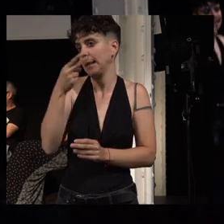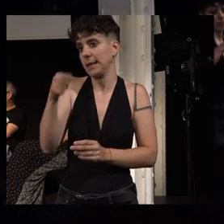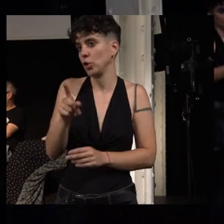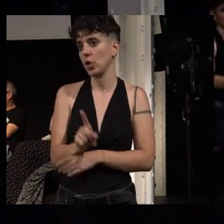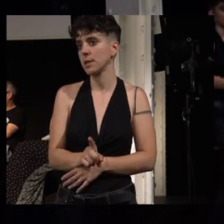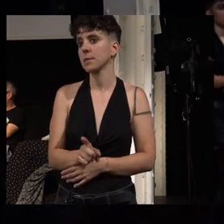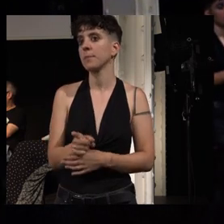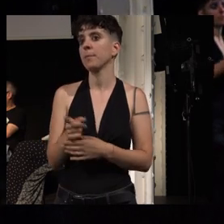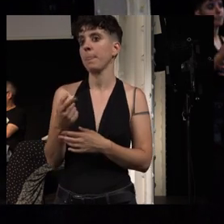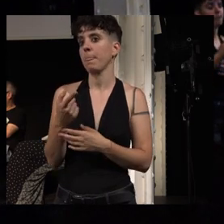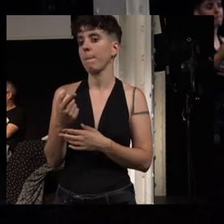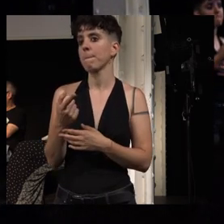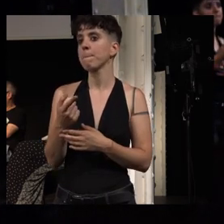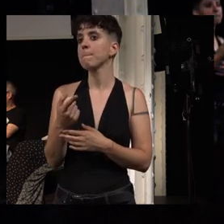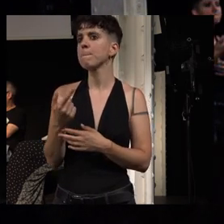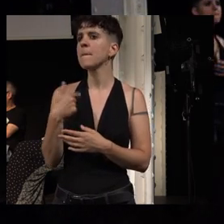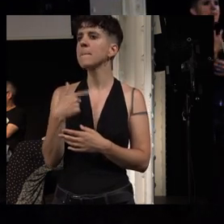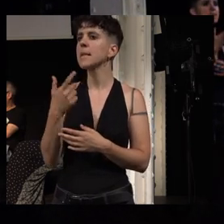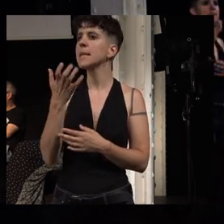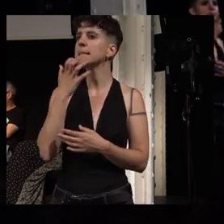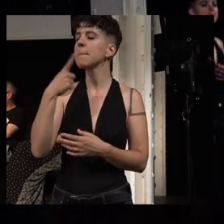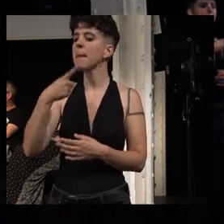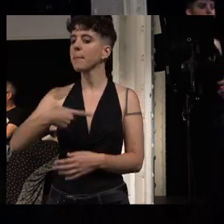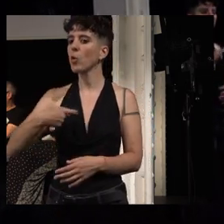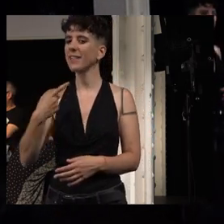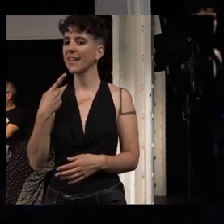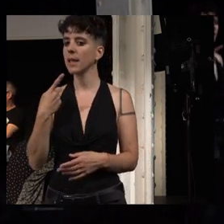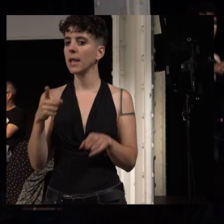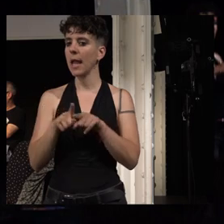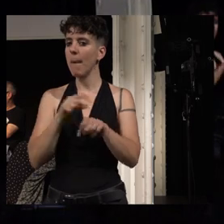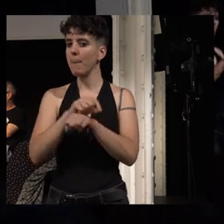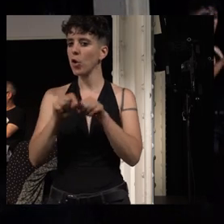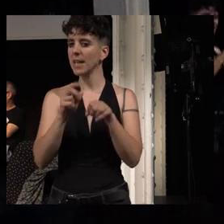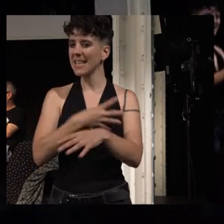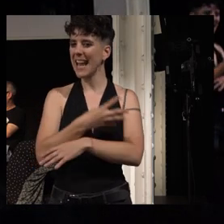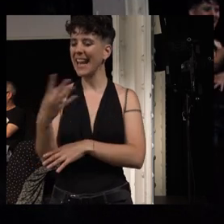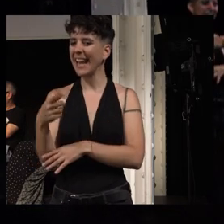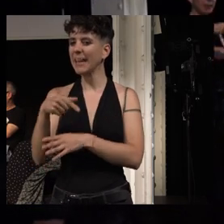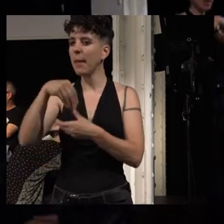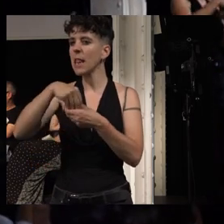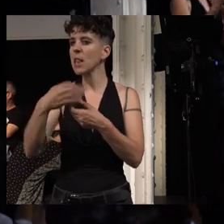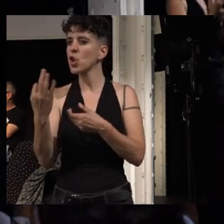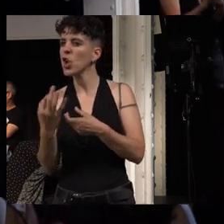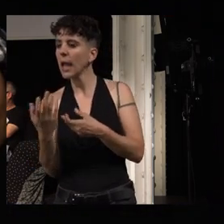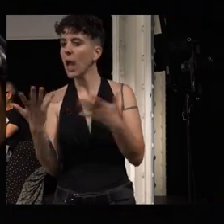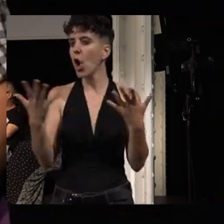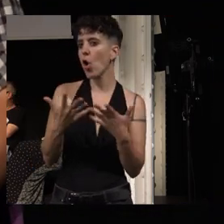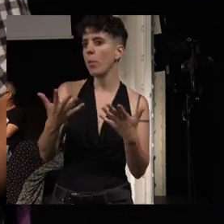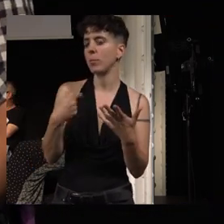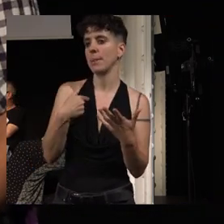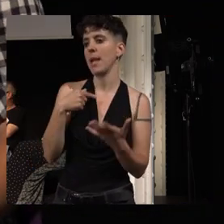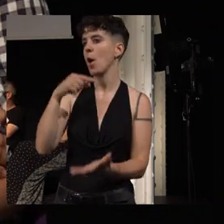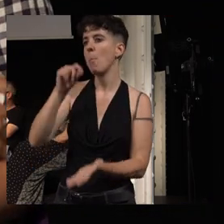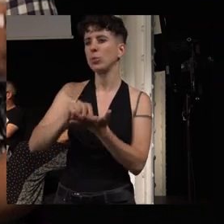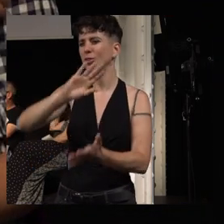Bueno, si a pesar de todo ello, a mí me preguntasen, bueno, ¿y cómo te llevaríamos las políticas LGTB? ¿Qué deberían de tener? Pues, para mí, un punto clave